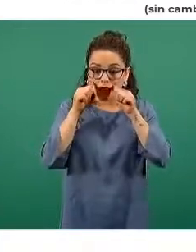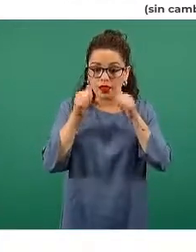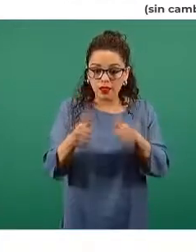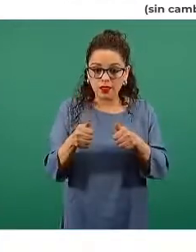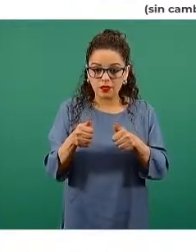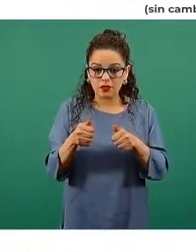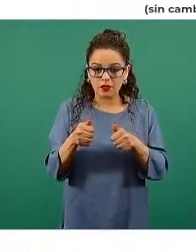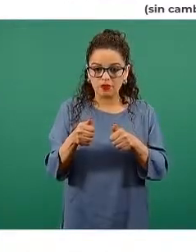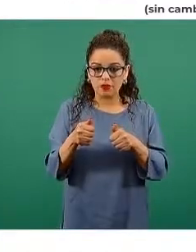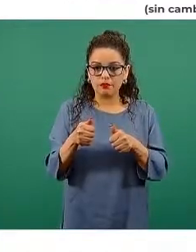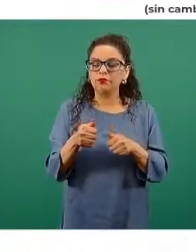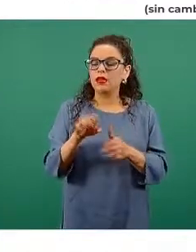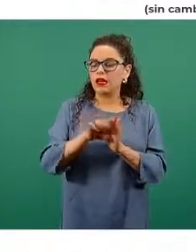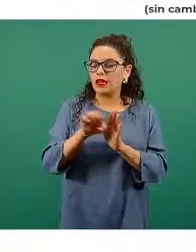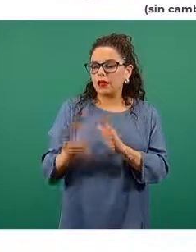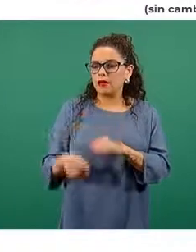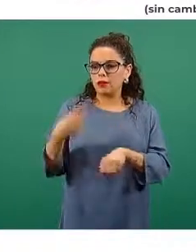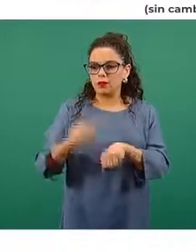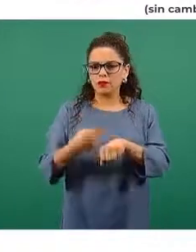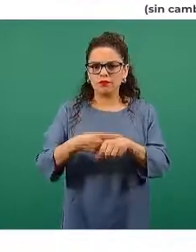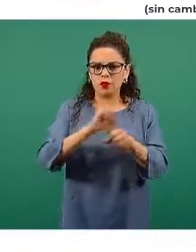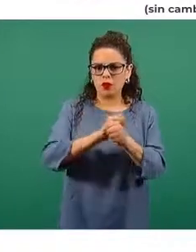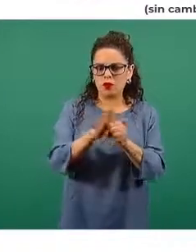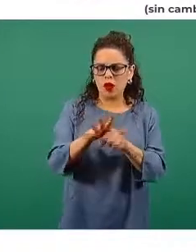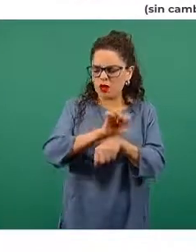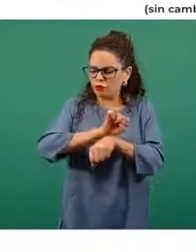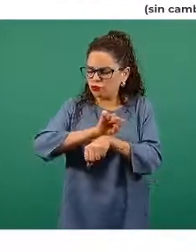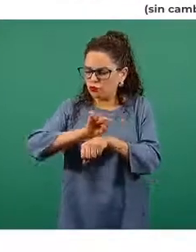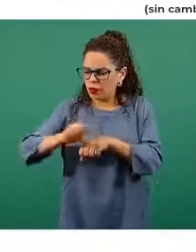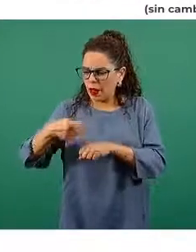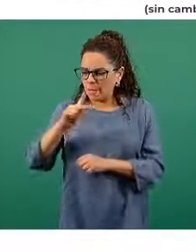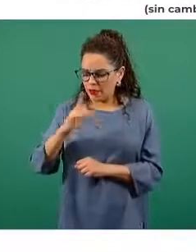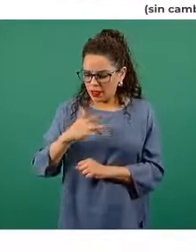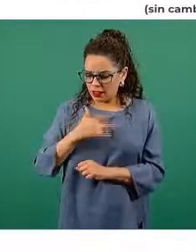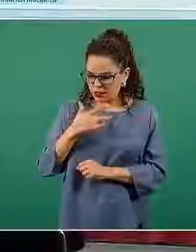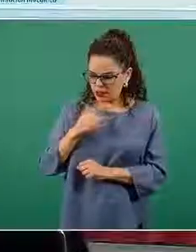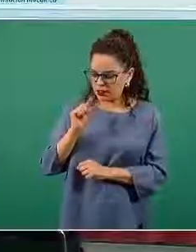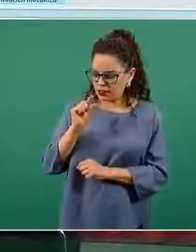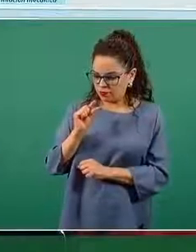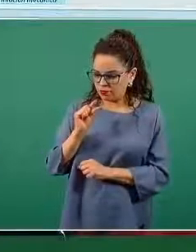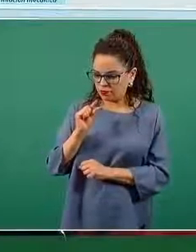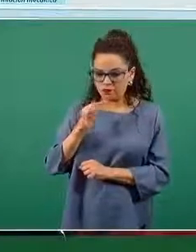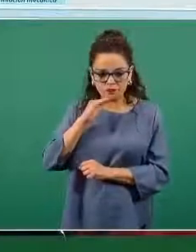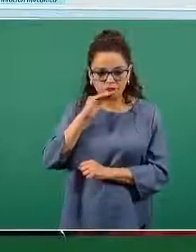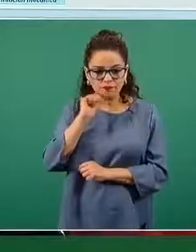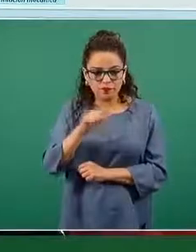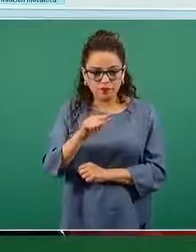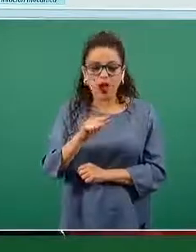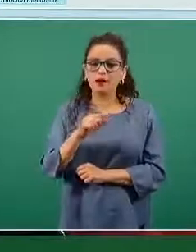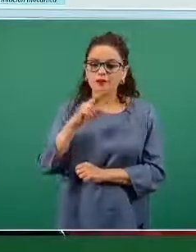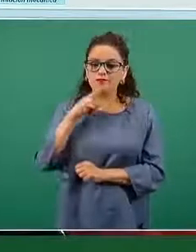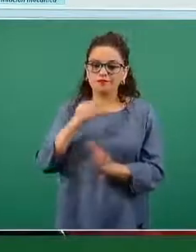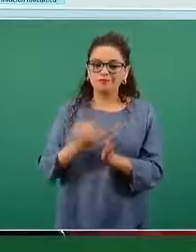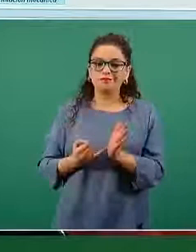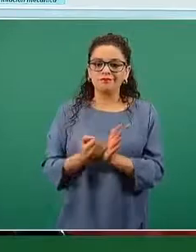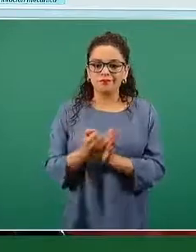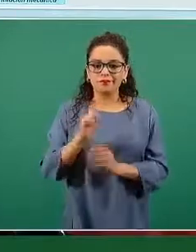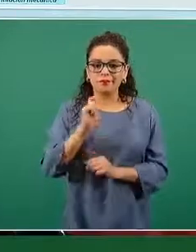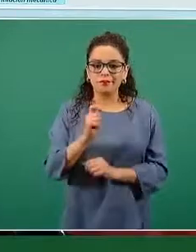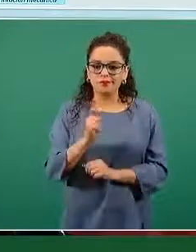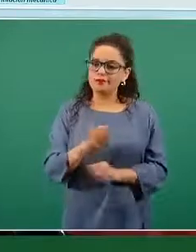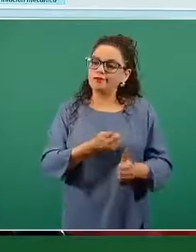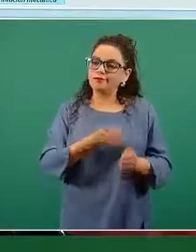tienen COVID moderado o que están presentando signos de alarma, la decisión médica, clínica puede ser: hay